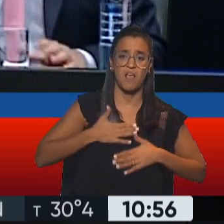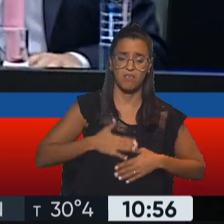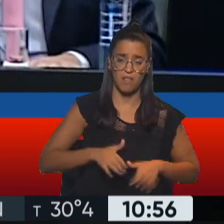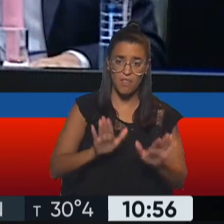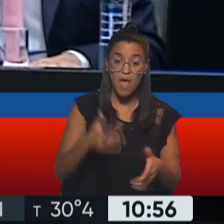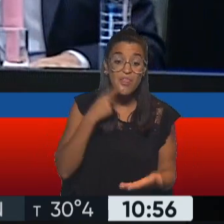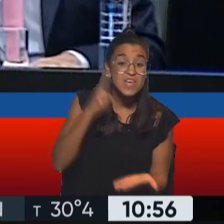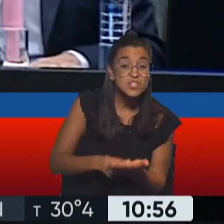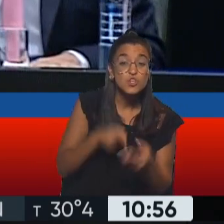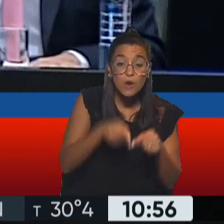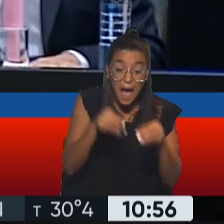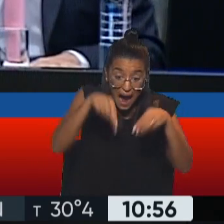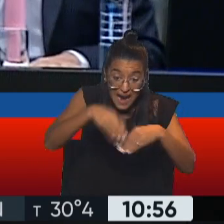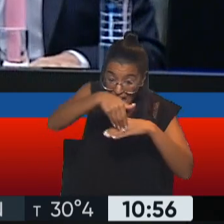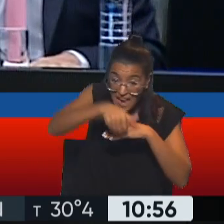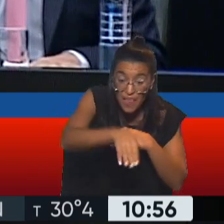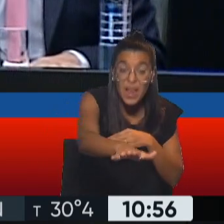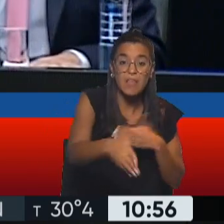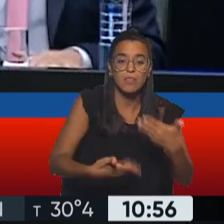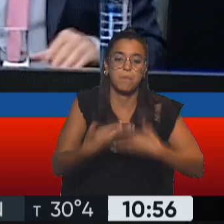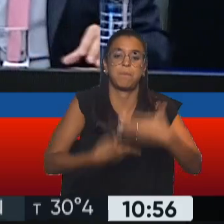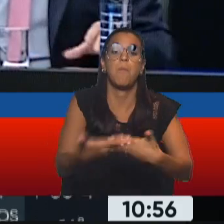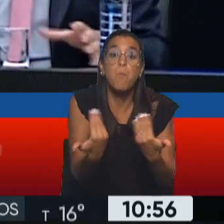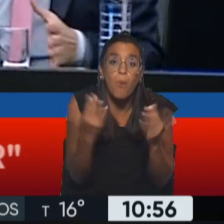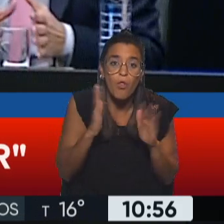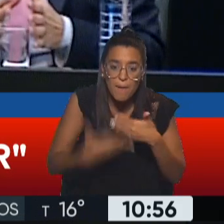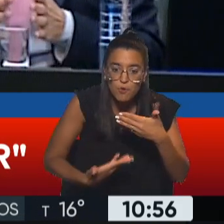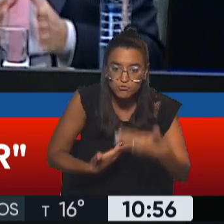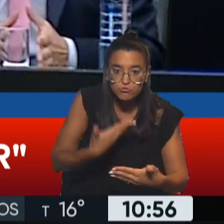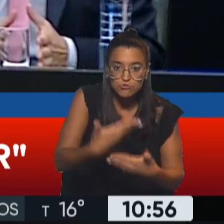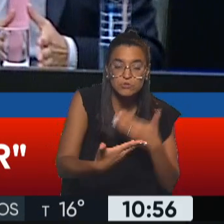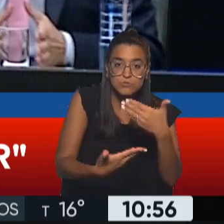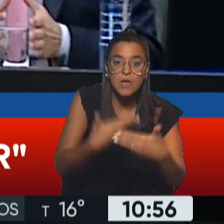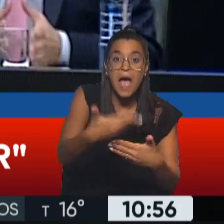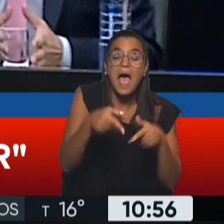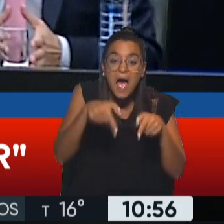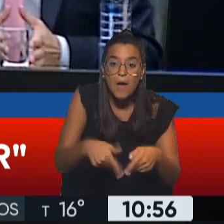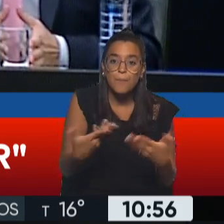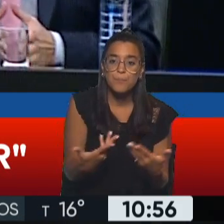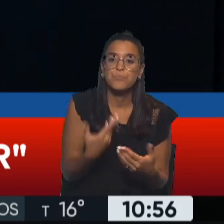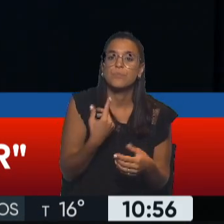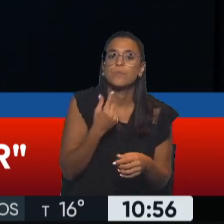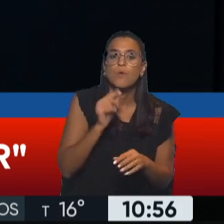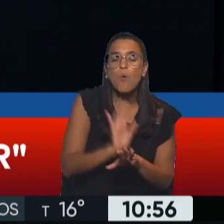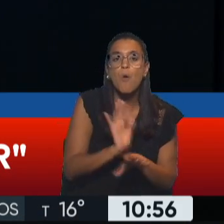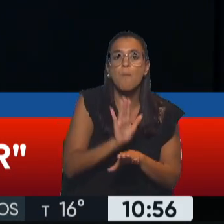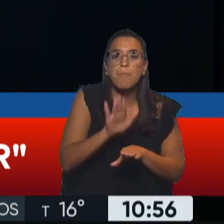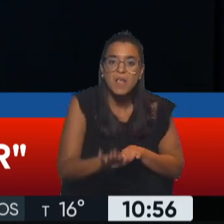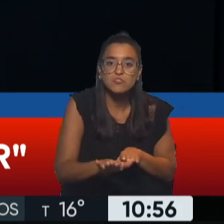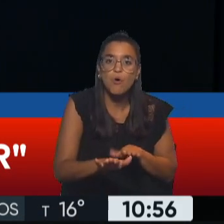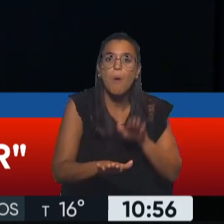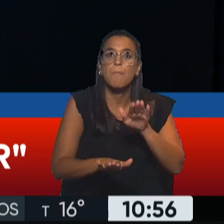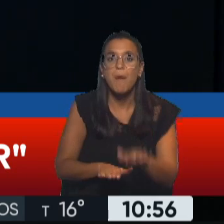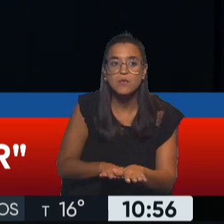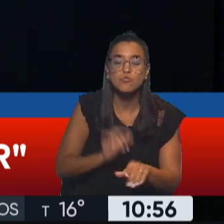que lo que hace es abrir un camino transitable, un camino que nos permita ir dando otros pasos